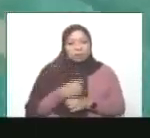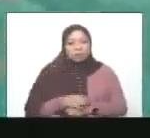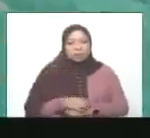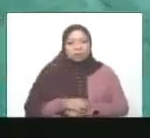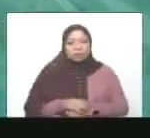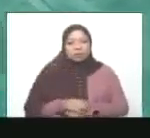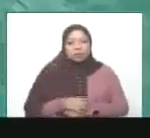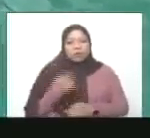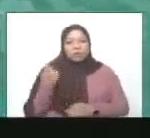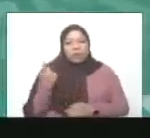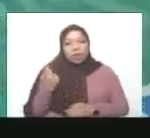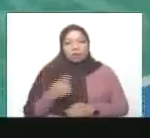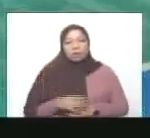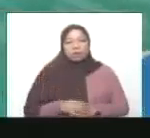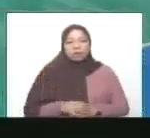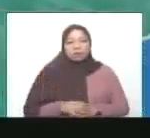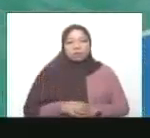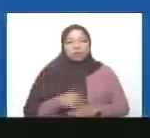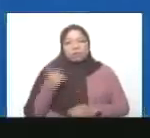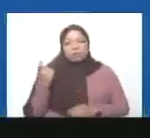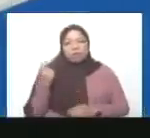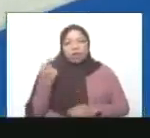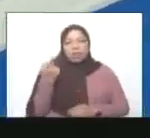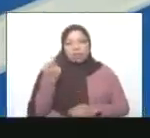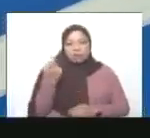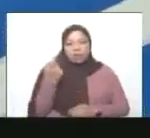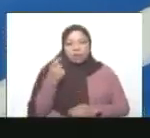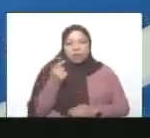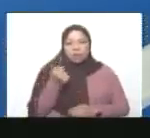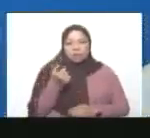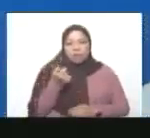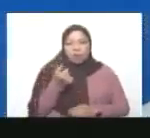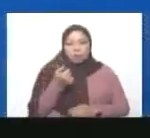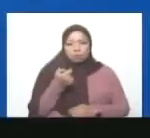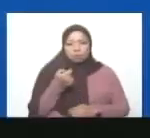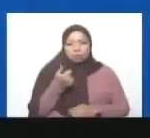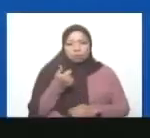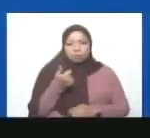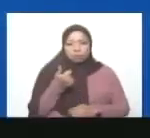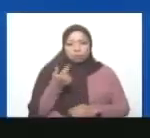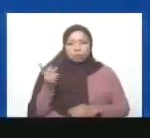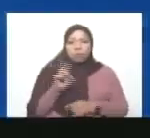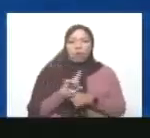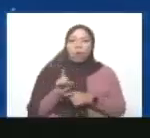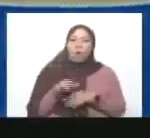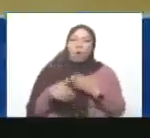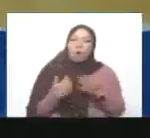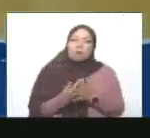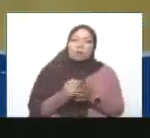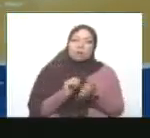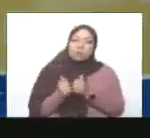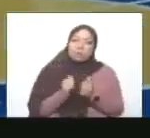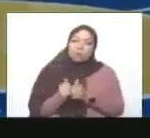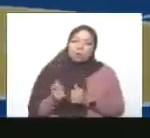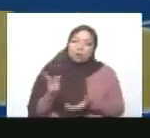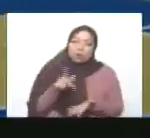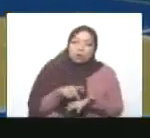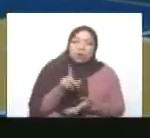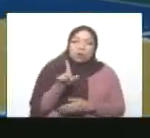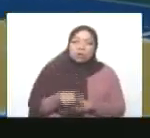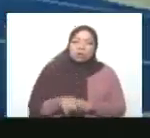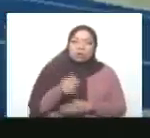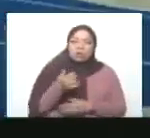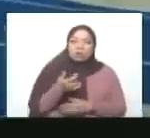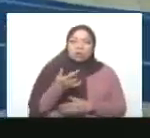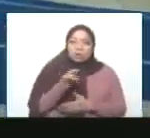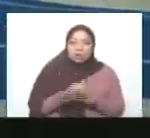han terminado. No, le falta todavía la cerca. ¿Y ustedes, la comunidad, en qué ayuda para arreglar esa cancha? ¿Están metidos ustedes de frente? Sí, ahí